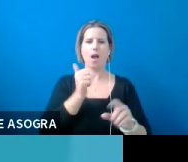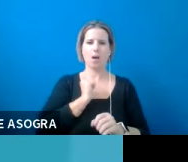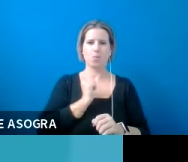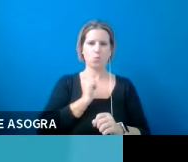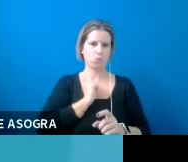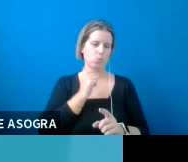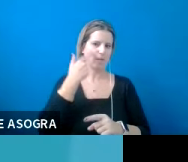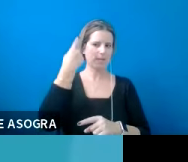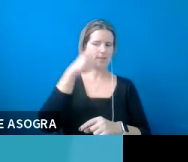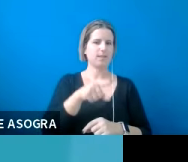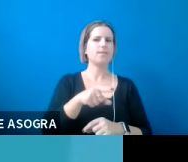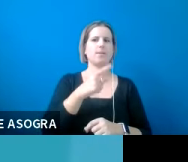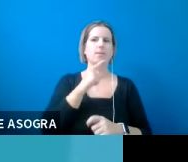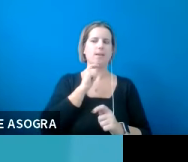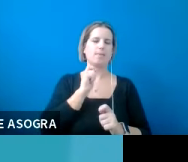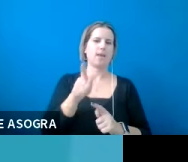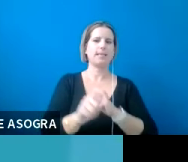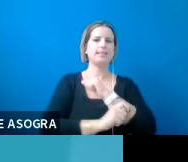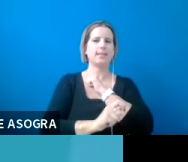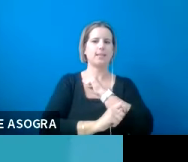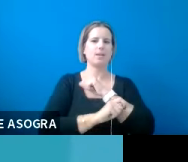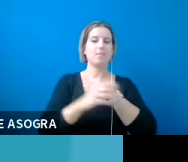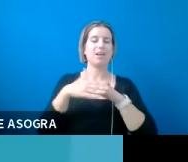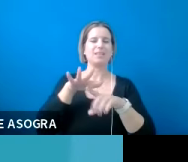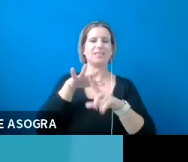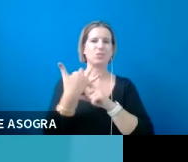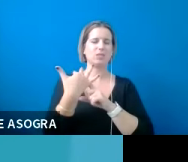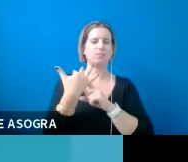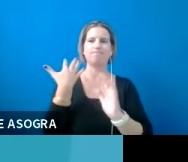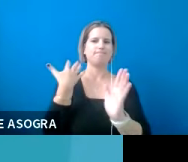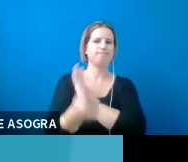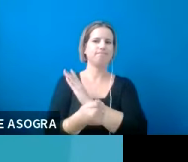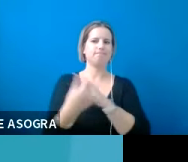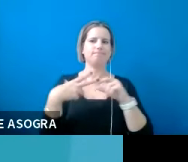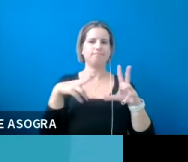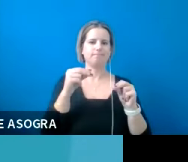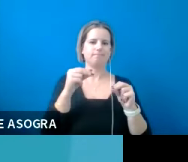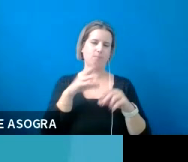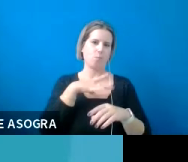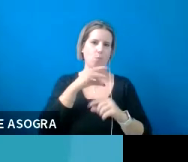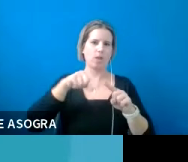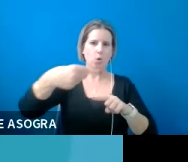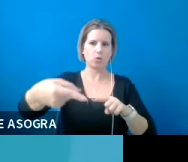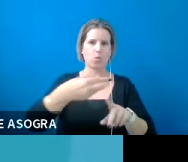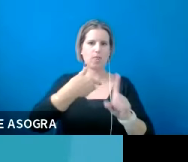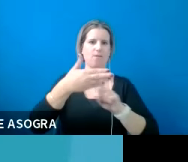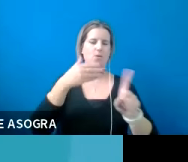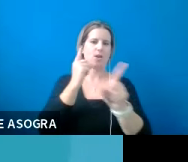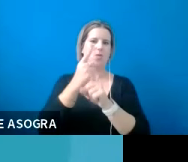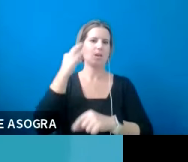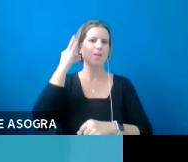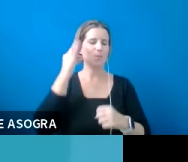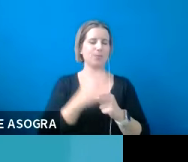permitan estas herramientas poder escapar de situaciones que pueden devenir en violencia contra las mujeres